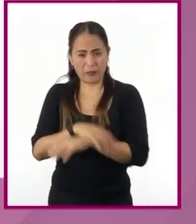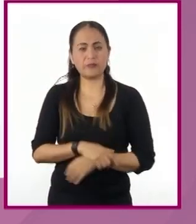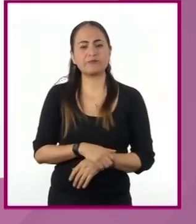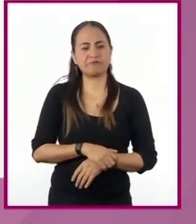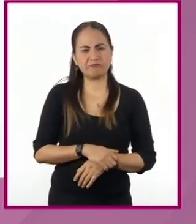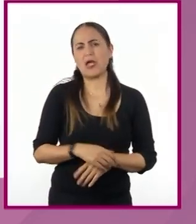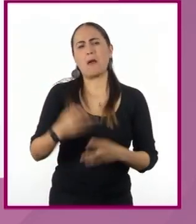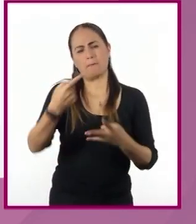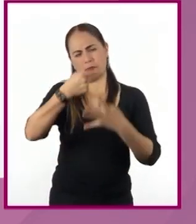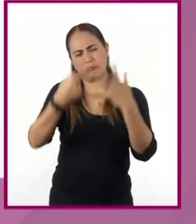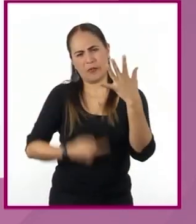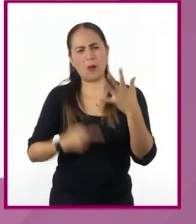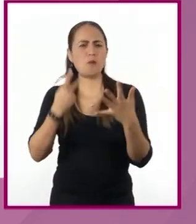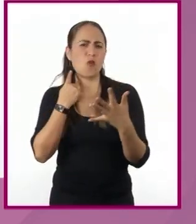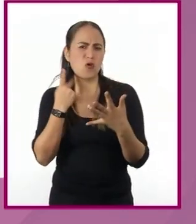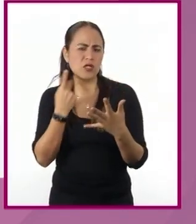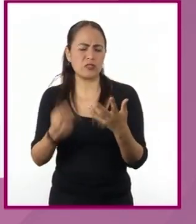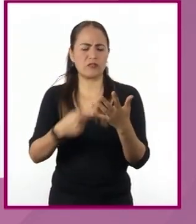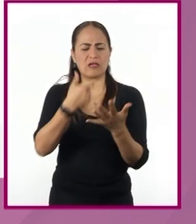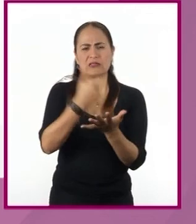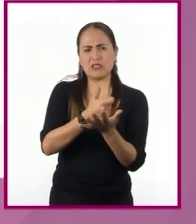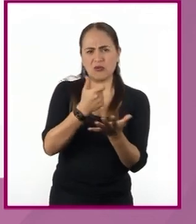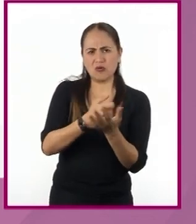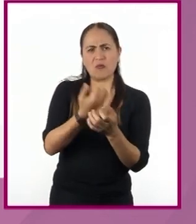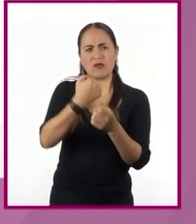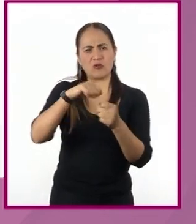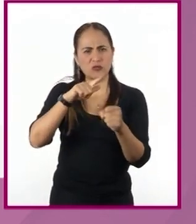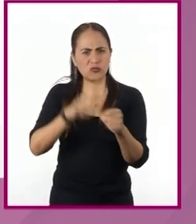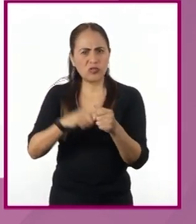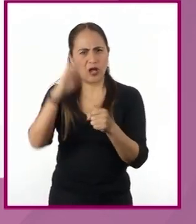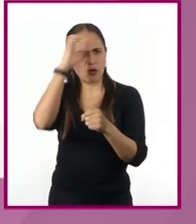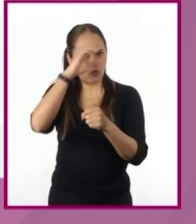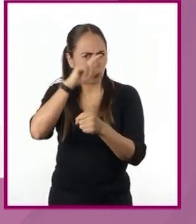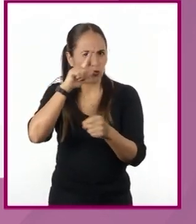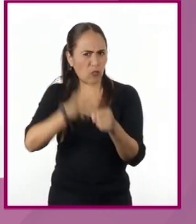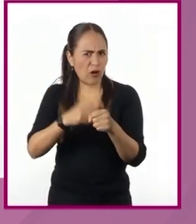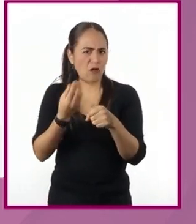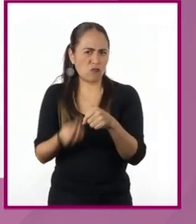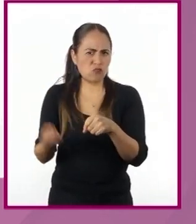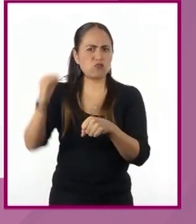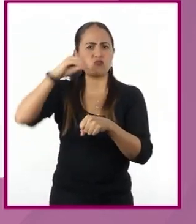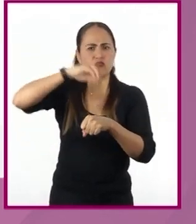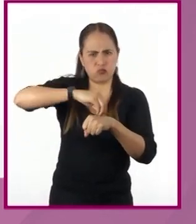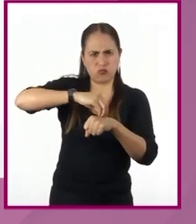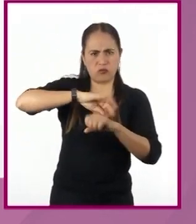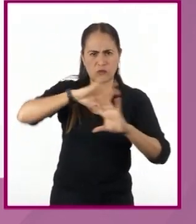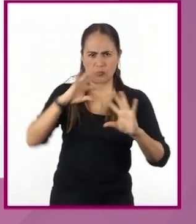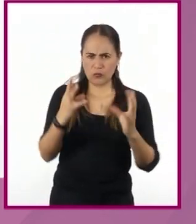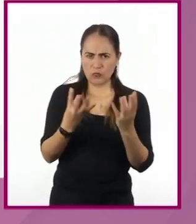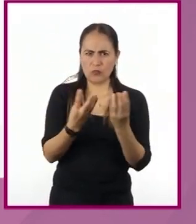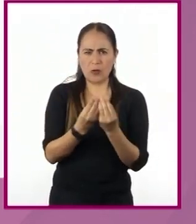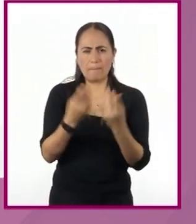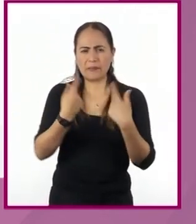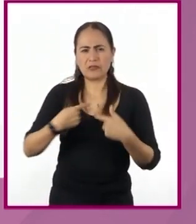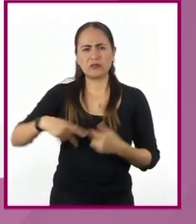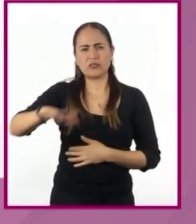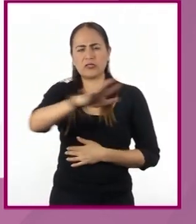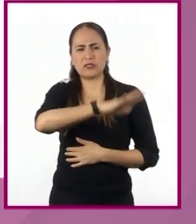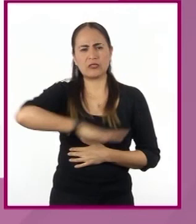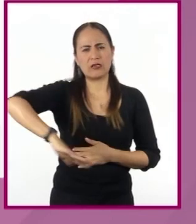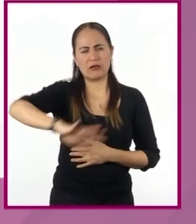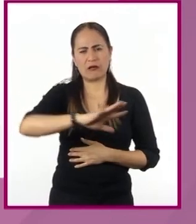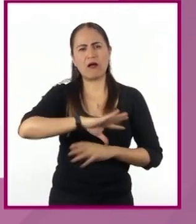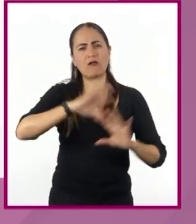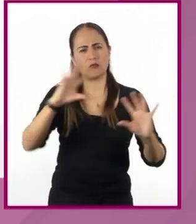características políticas, económicas, sociales y culturales que integraron a las sociedades y a las naciones que conocemos